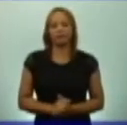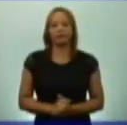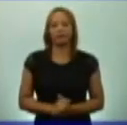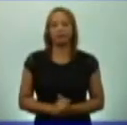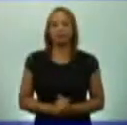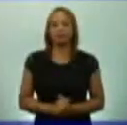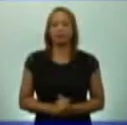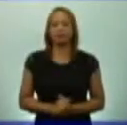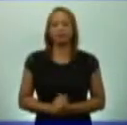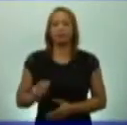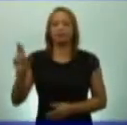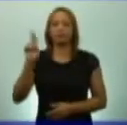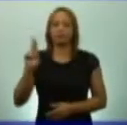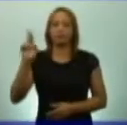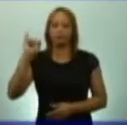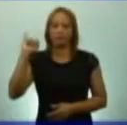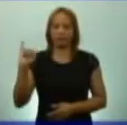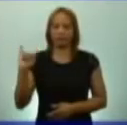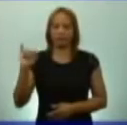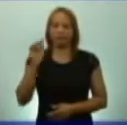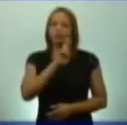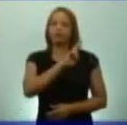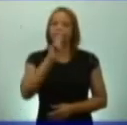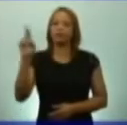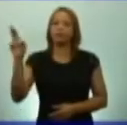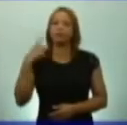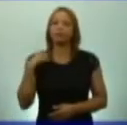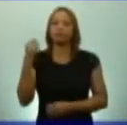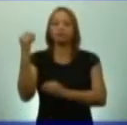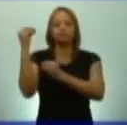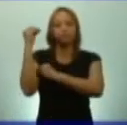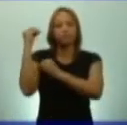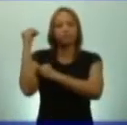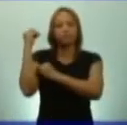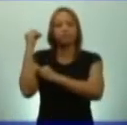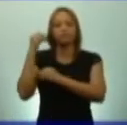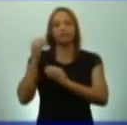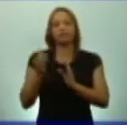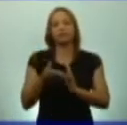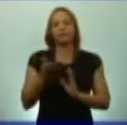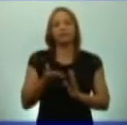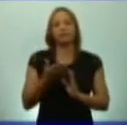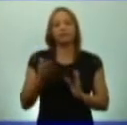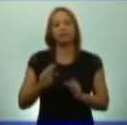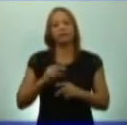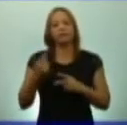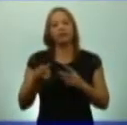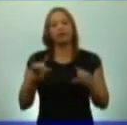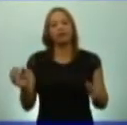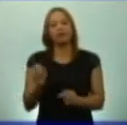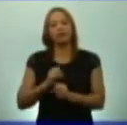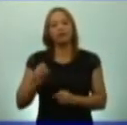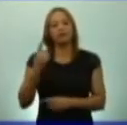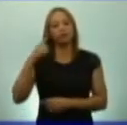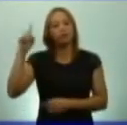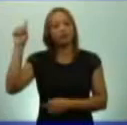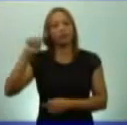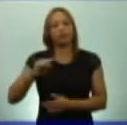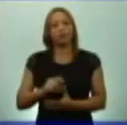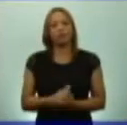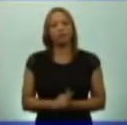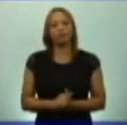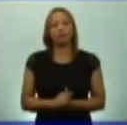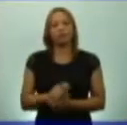De la unidad número 6, la revolución en el poder y la construcción del socialismo, el